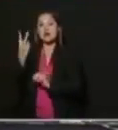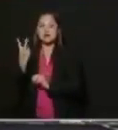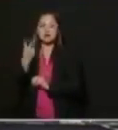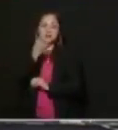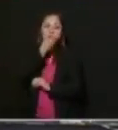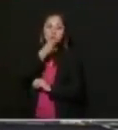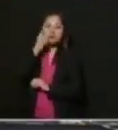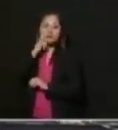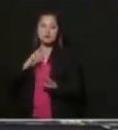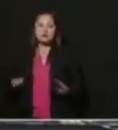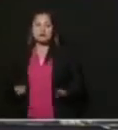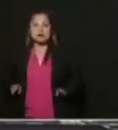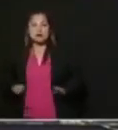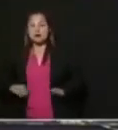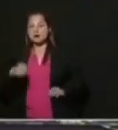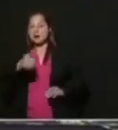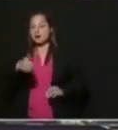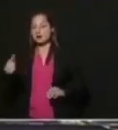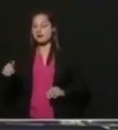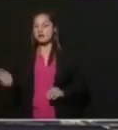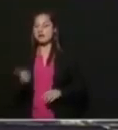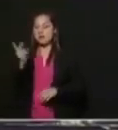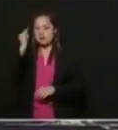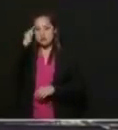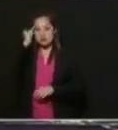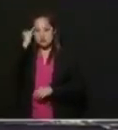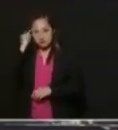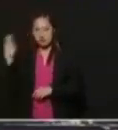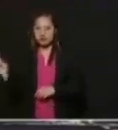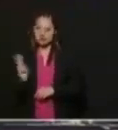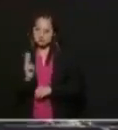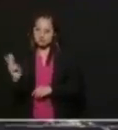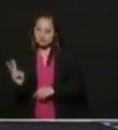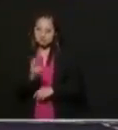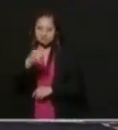Y sabemos que también hay disidencia por parte